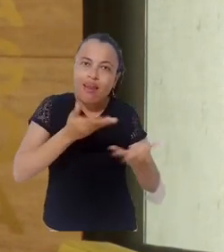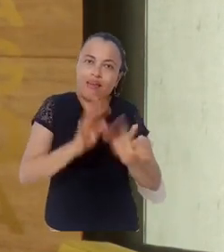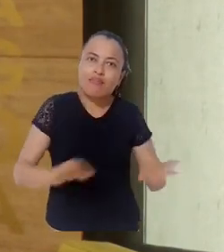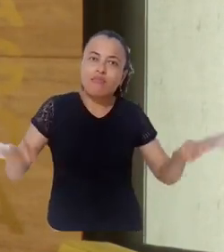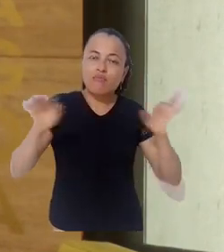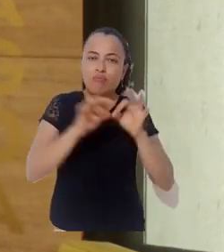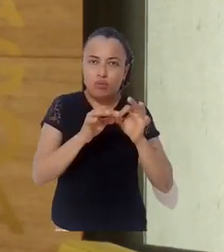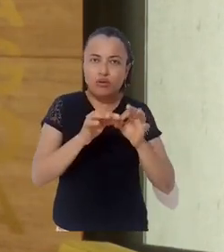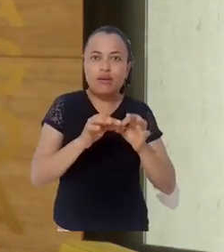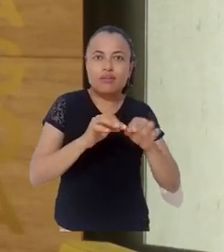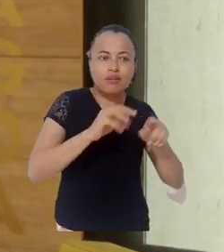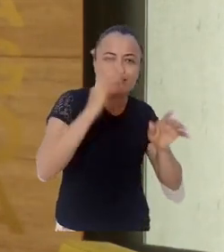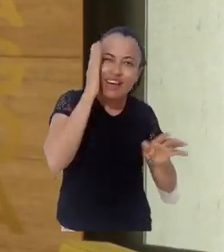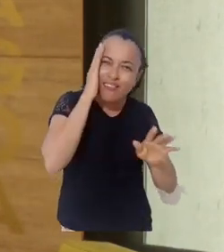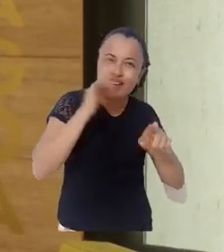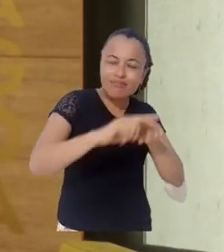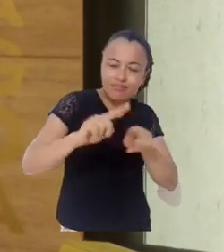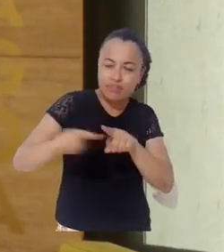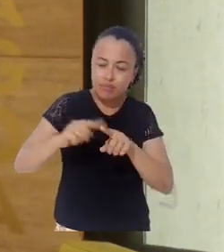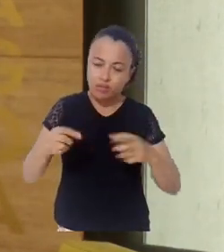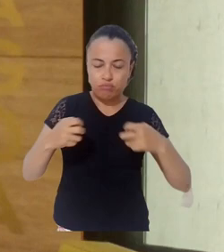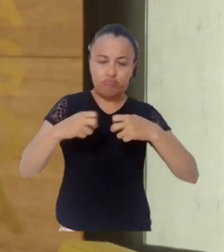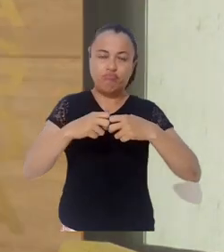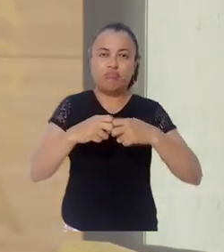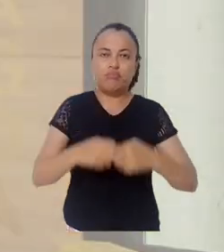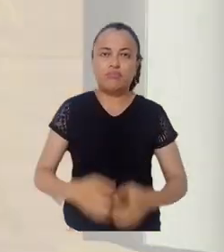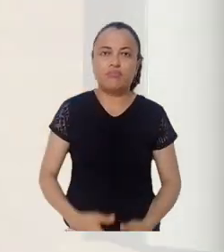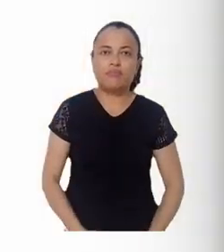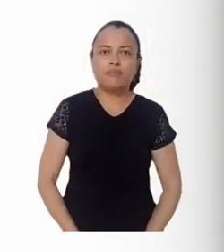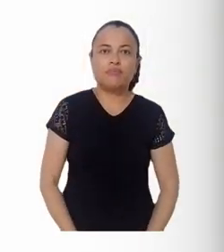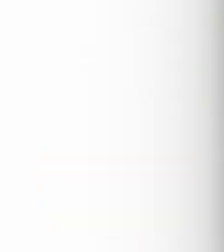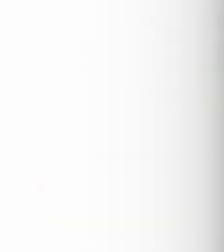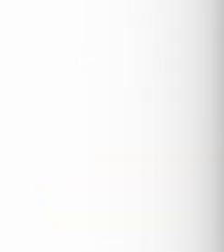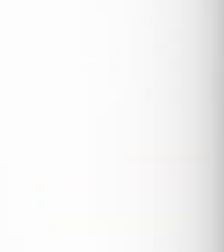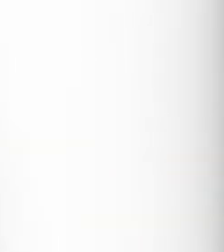generar diálogos, ¿no? Cuando se conectan varios saberes.